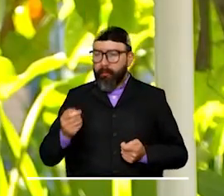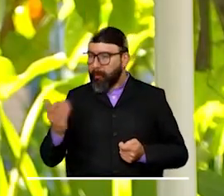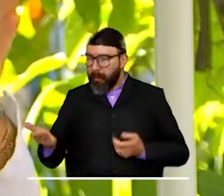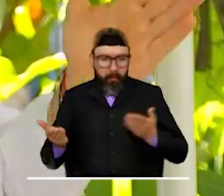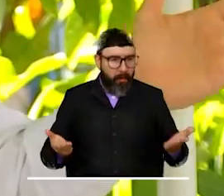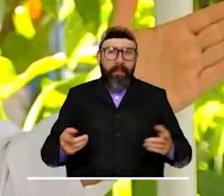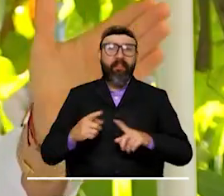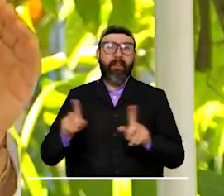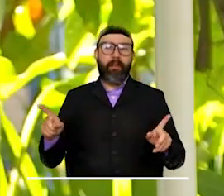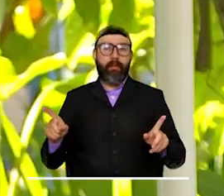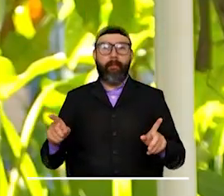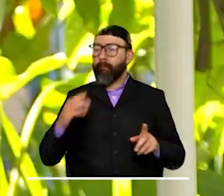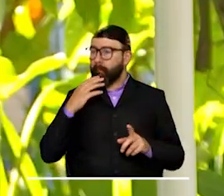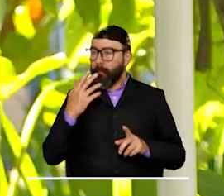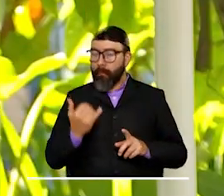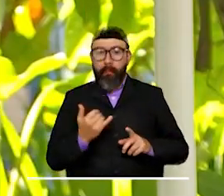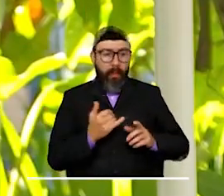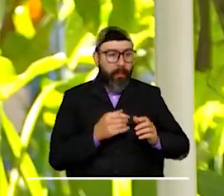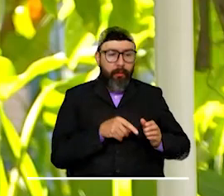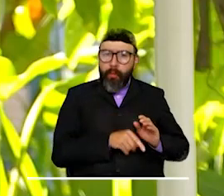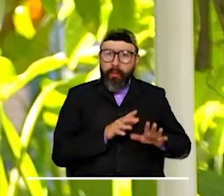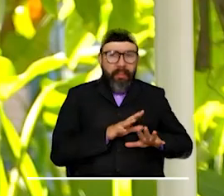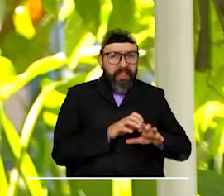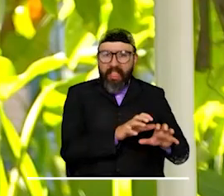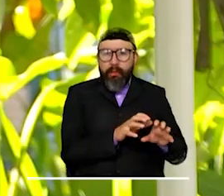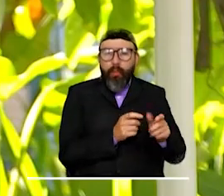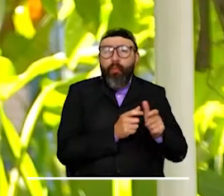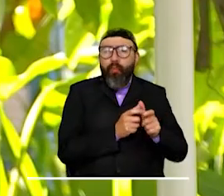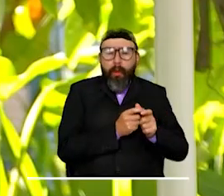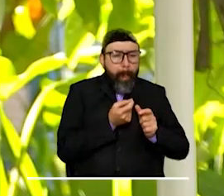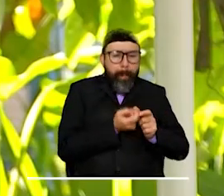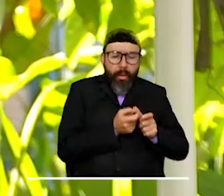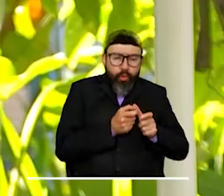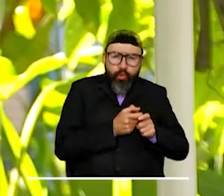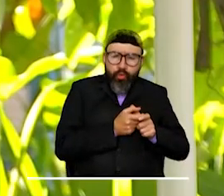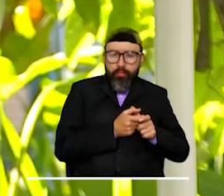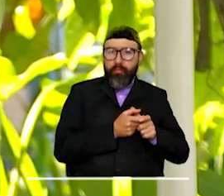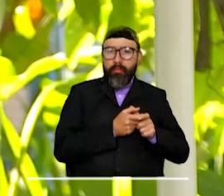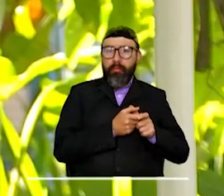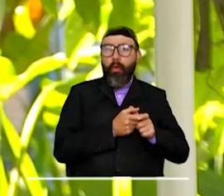De esta distancia depende el momento en que se haga el diagnóstico.